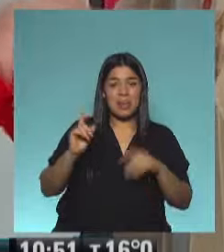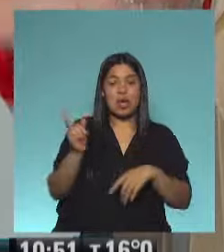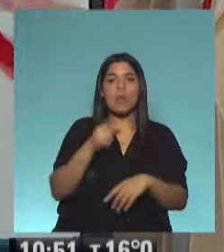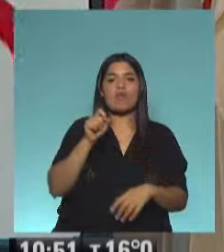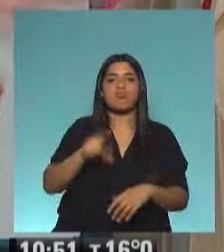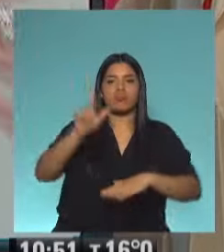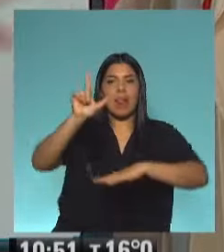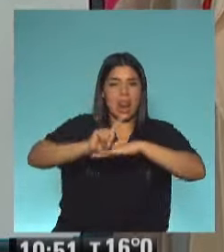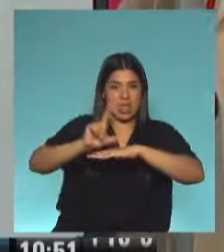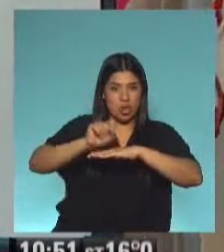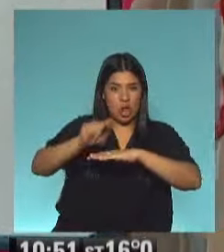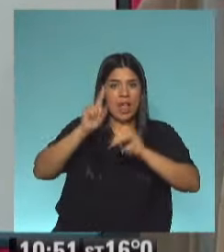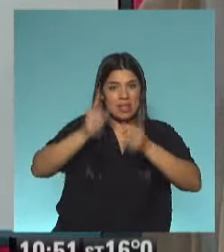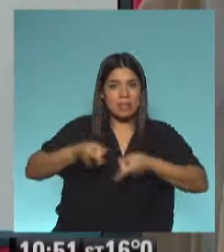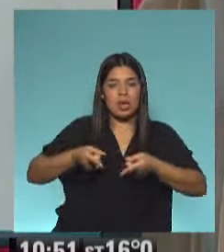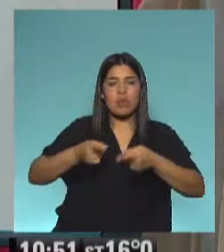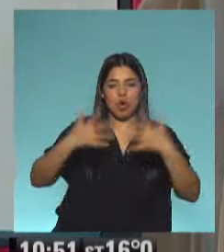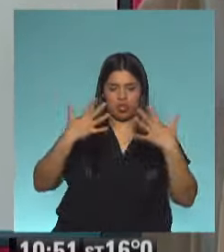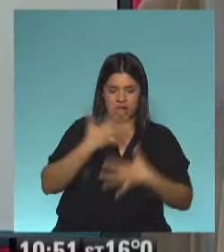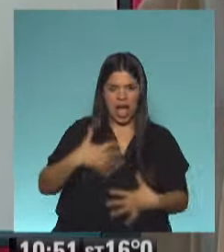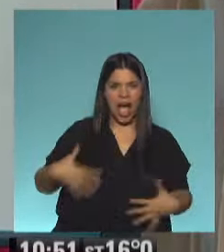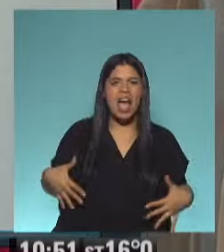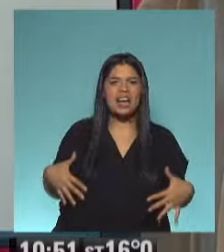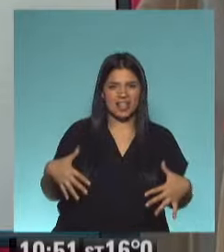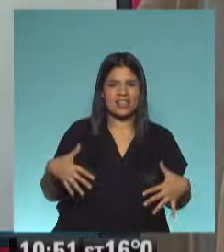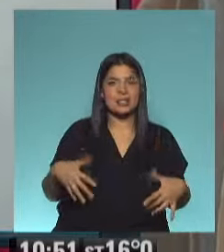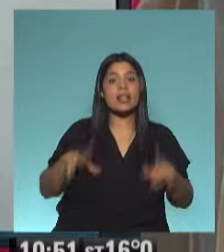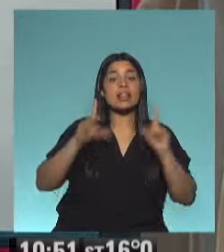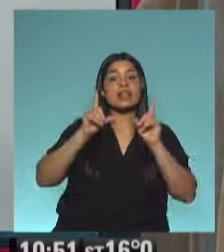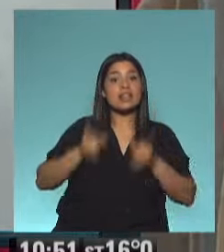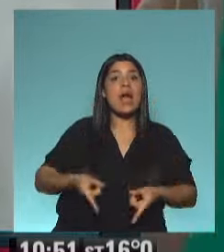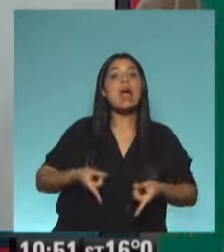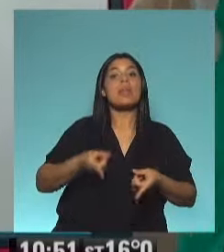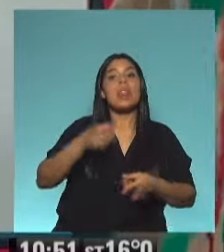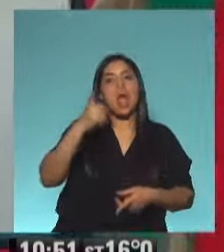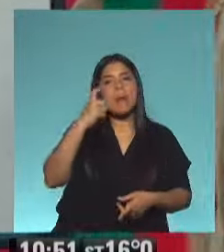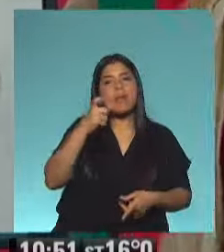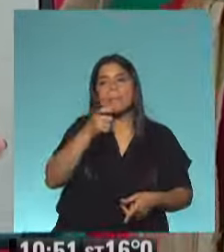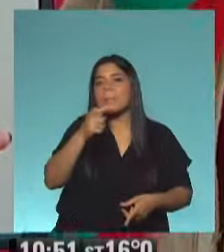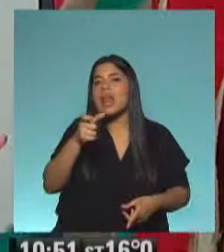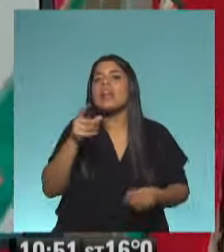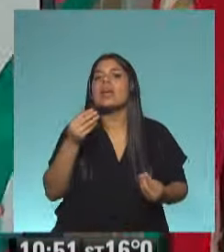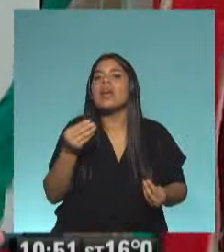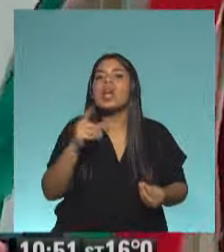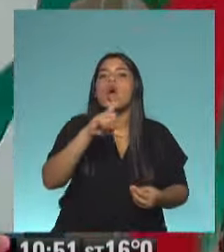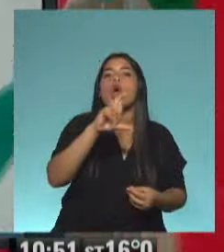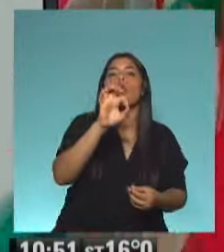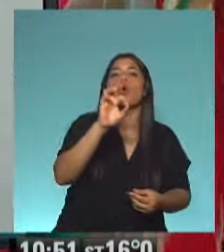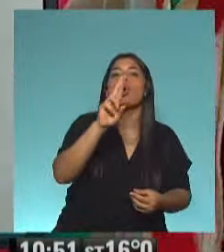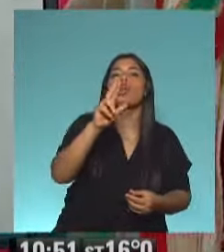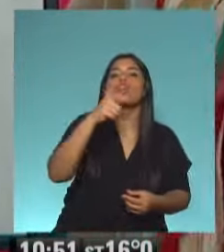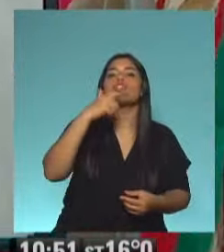las plumas, los desfiles. ¿Sí? Y aprendimos la palabra... A ver. Corsódromo.